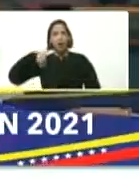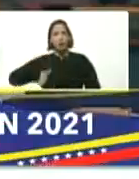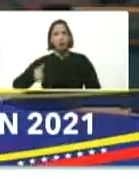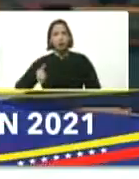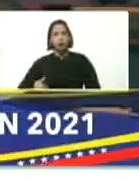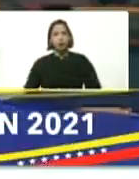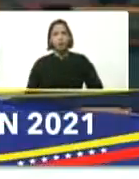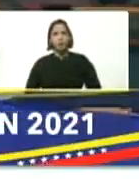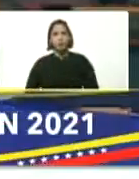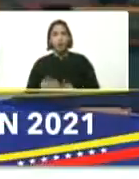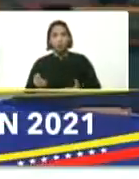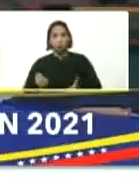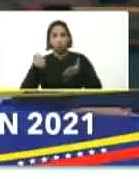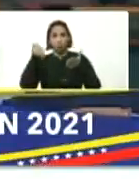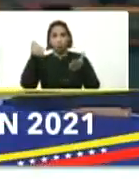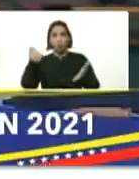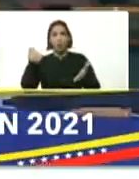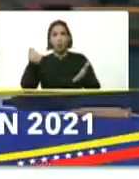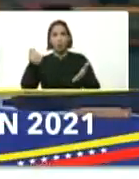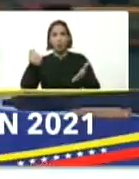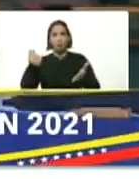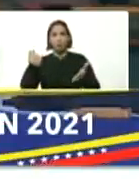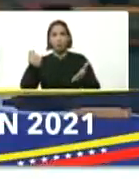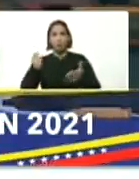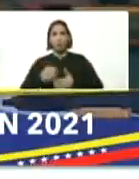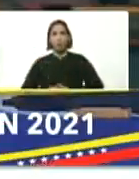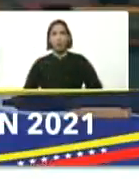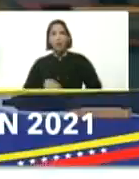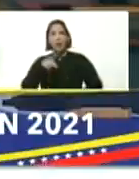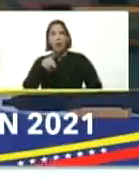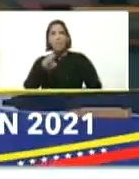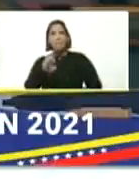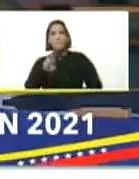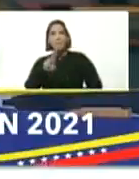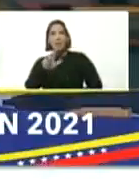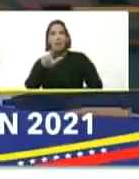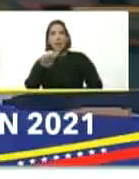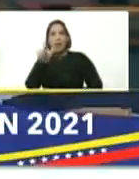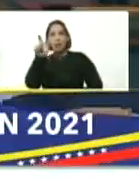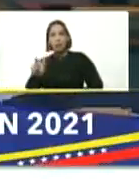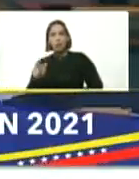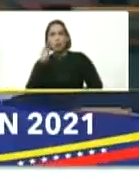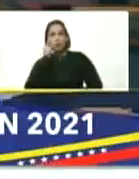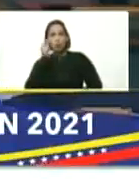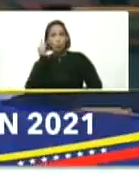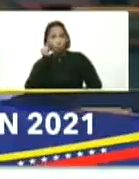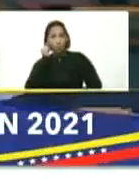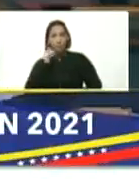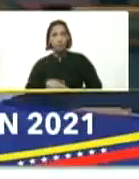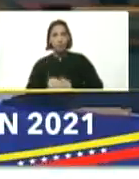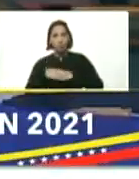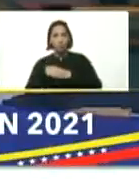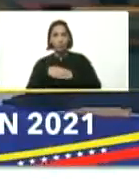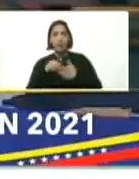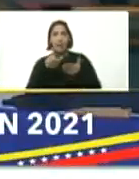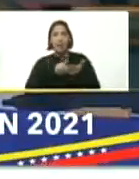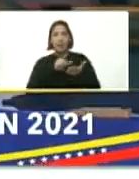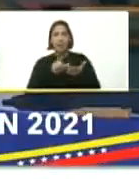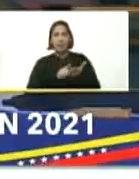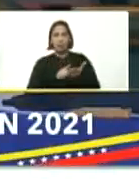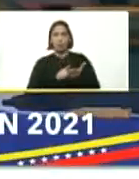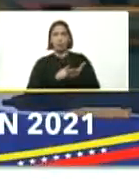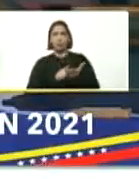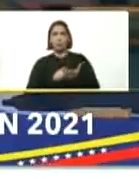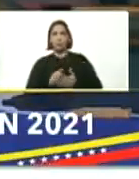Gallegos 2020. Se trata de Perla Suez, con su trabajo literario,